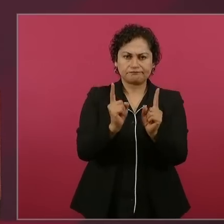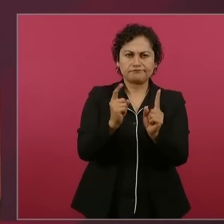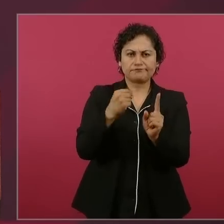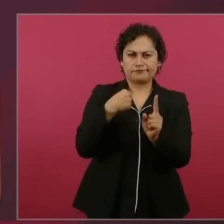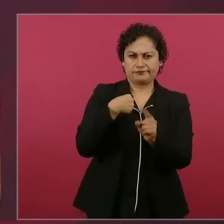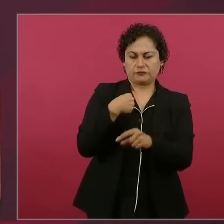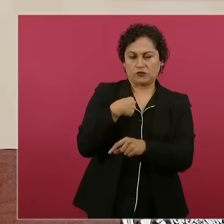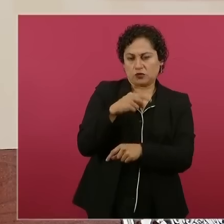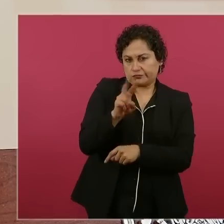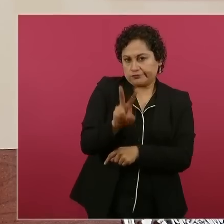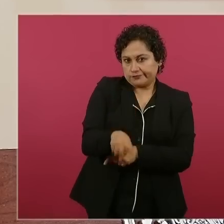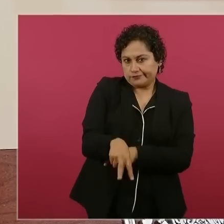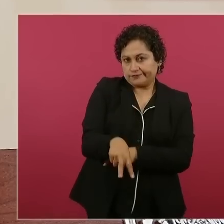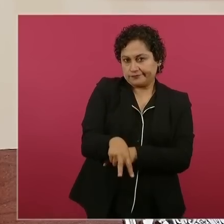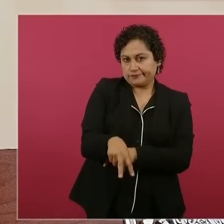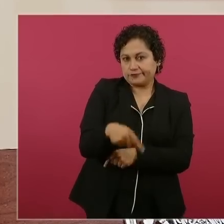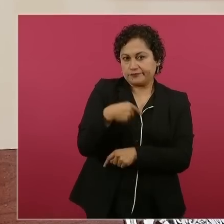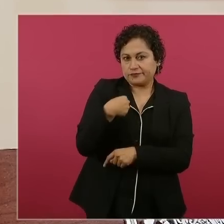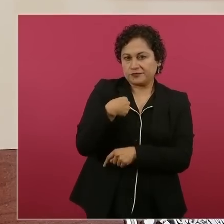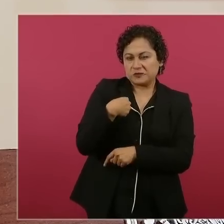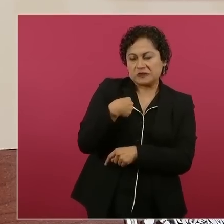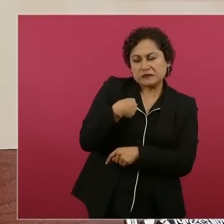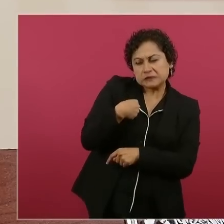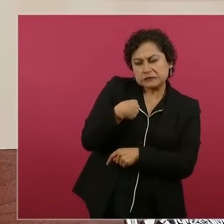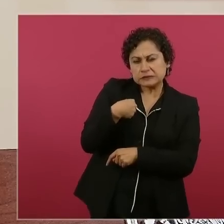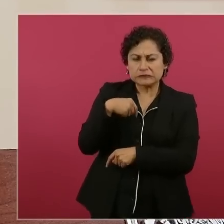como se dice coloquialmente, sopeándolo,